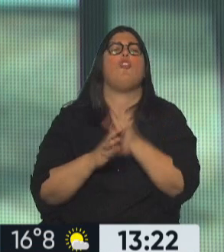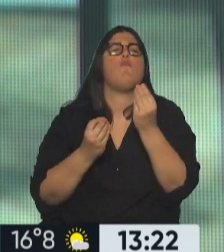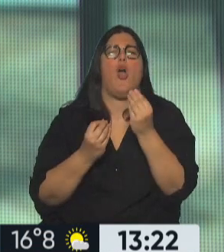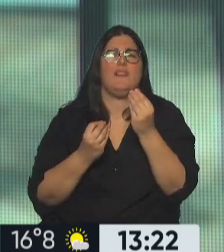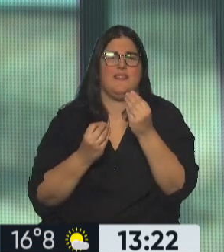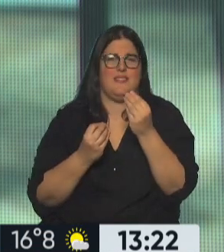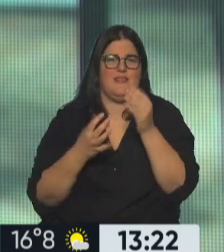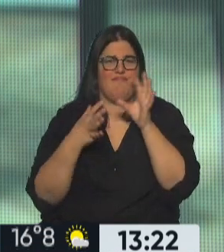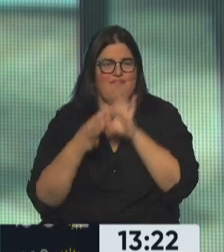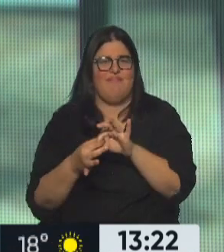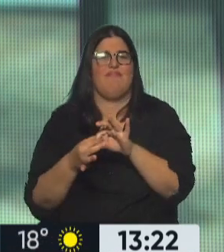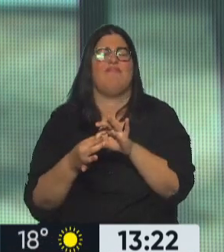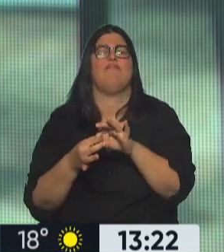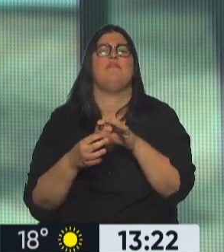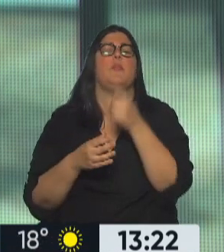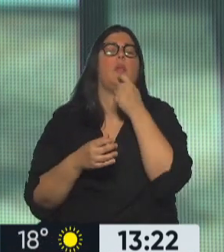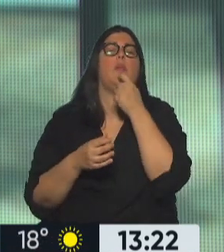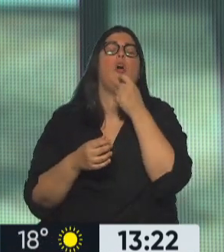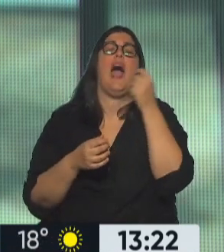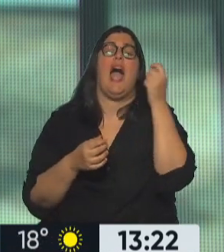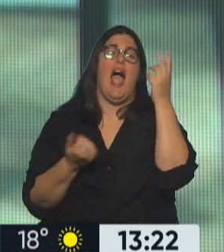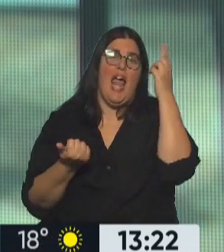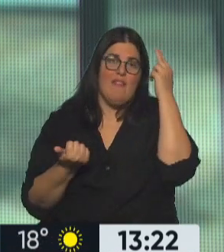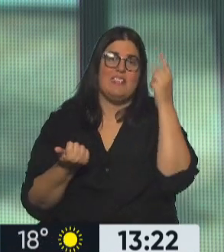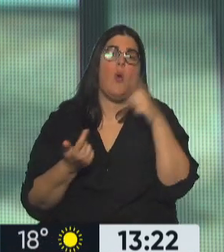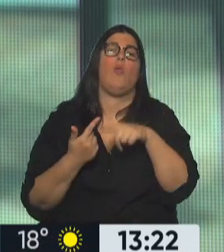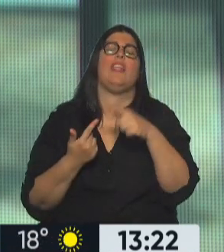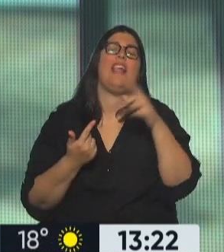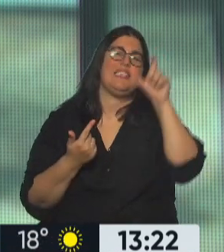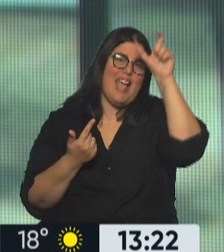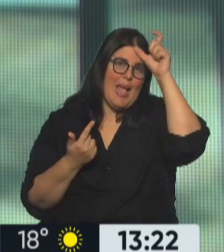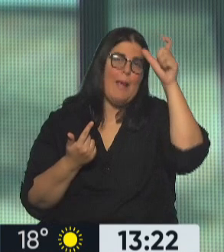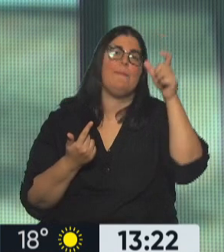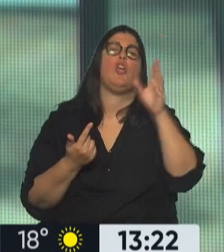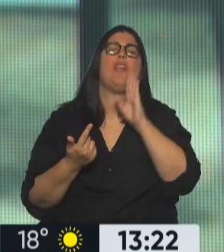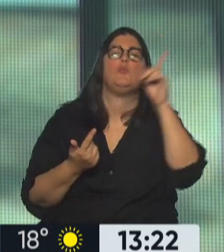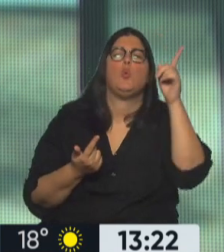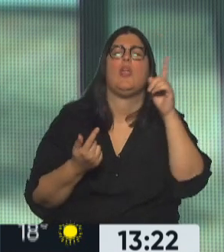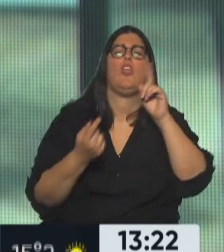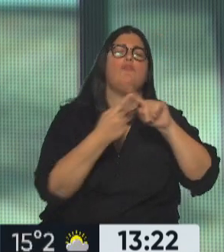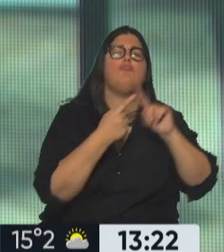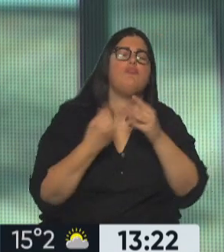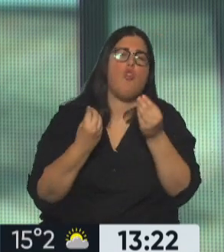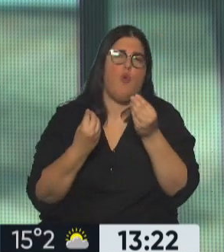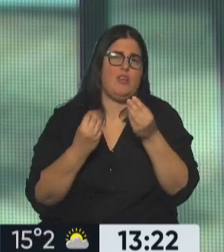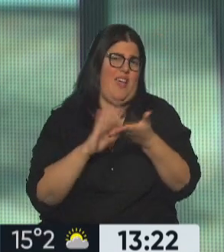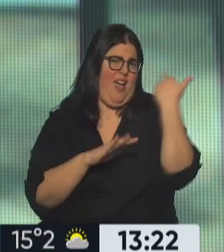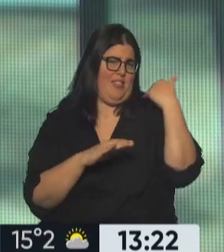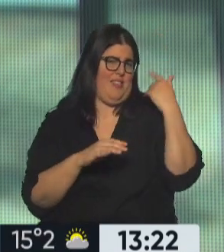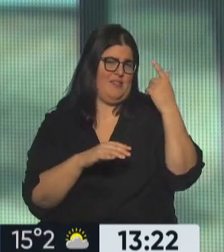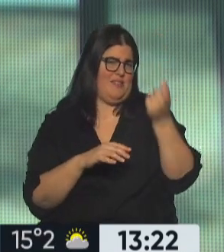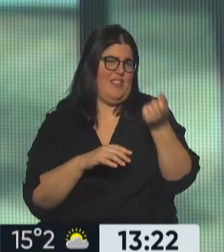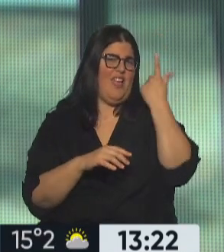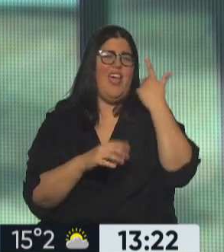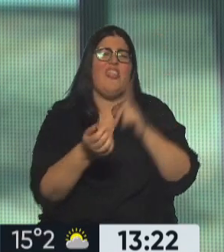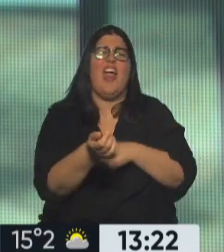¿Cómo queda el vínculo de Arabia Saudita, sobre todo, y de Egipto con Estados Unidos, que han sido tradicionalmente países